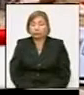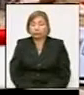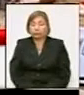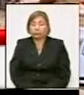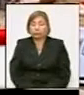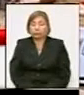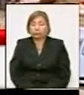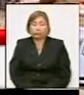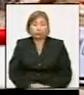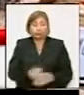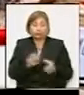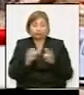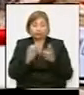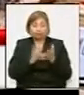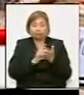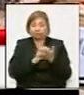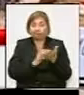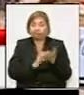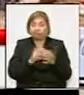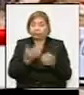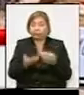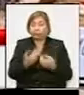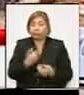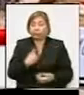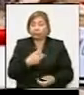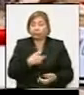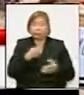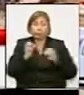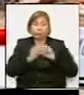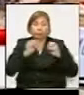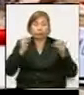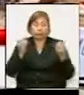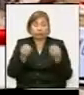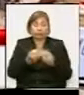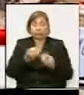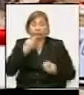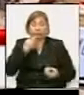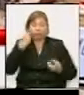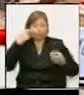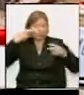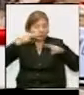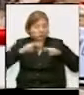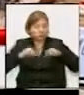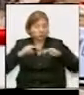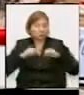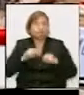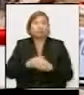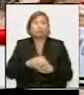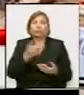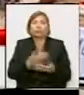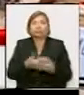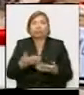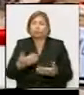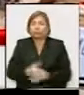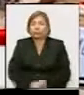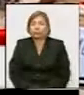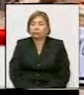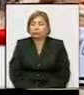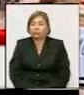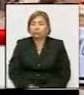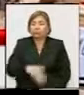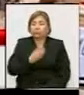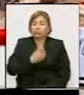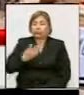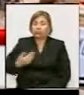a los intereses de seguridad digital del Estado. Nosotros en nuestra organización, una de las cosas que hacemos es investigamos y documentamos casos en los cuales el